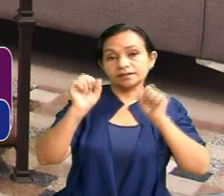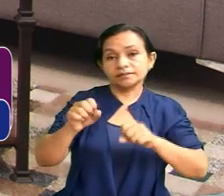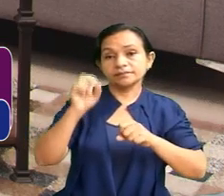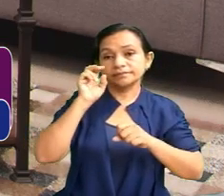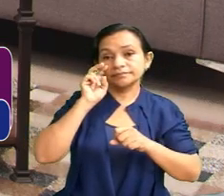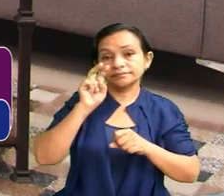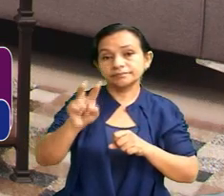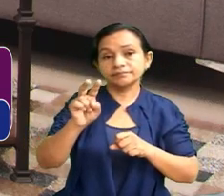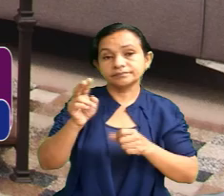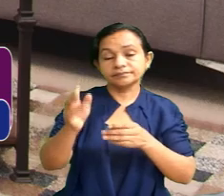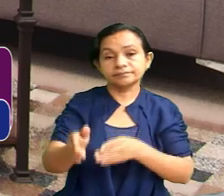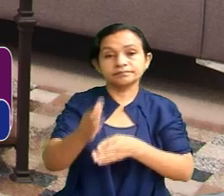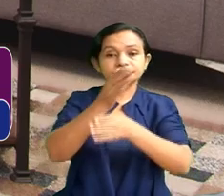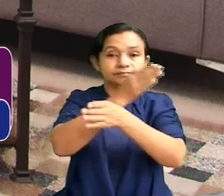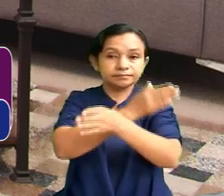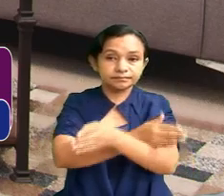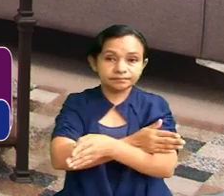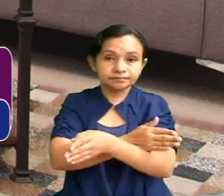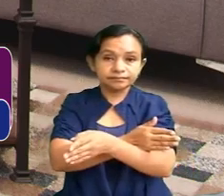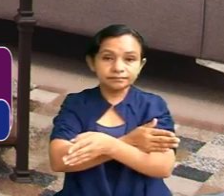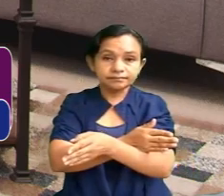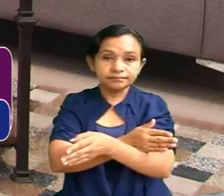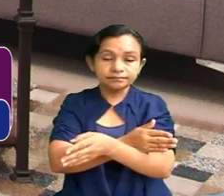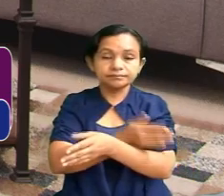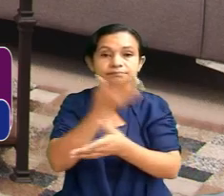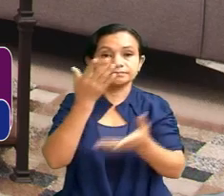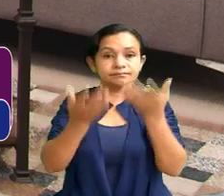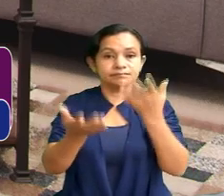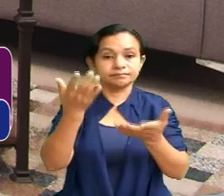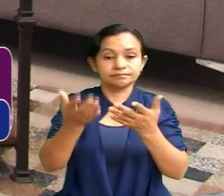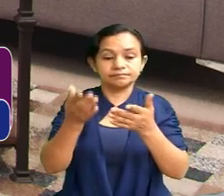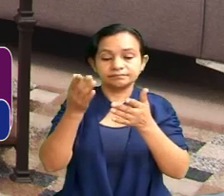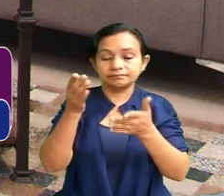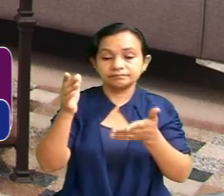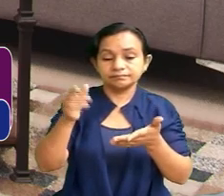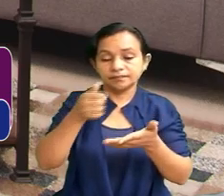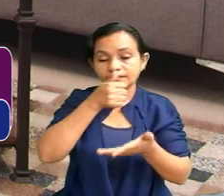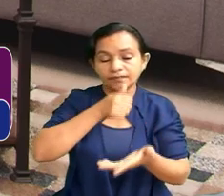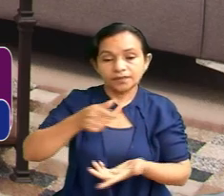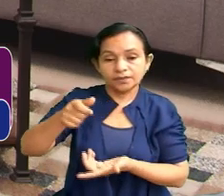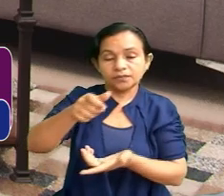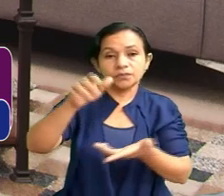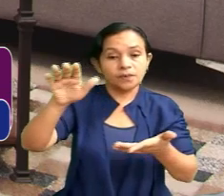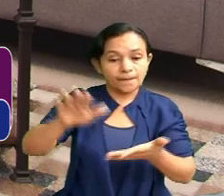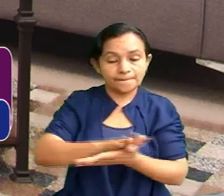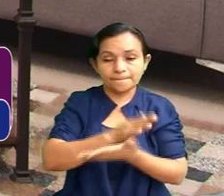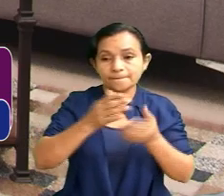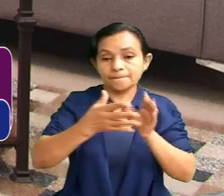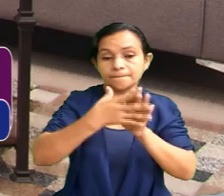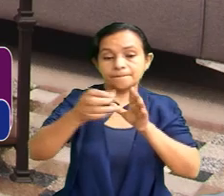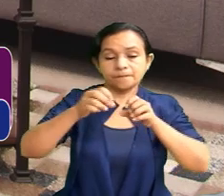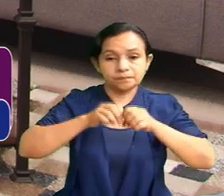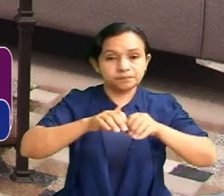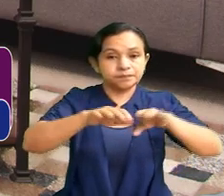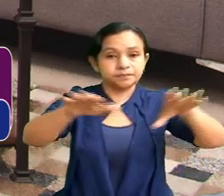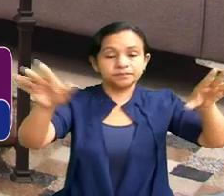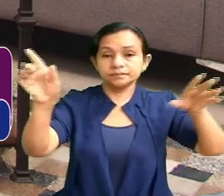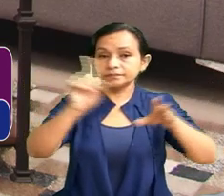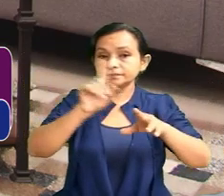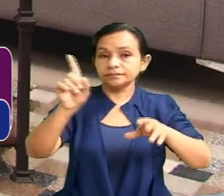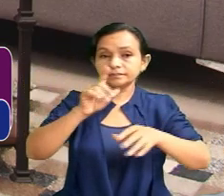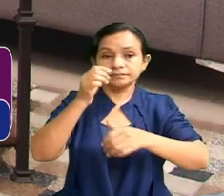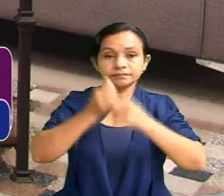determinarlo en una etapa temprana y si efectivamente es un incendio lo atender de manera rápida para evitar que se propague para evitar que haya mayor afectación